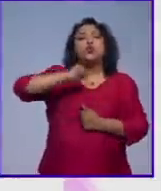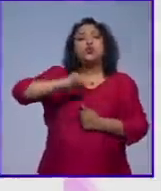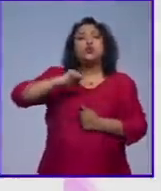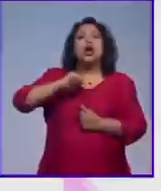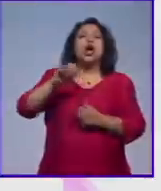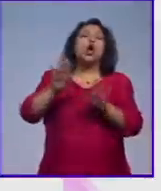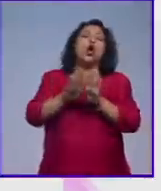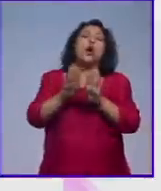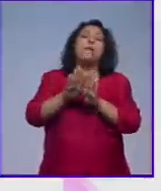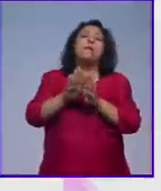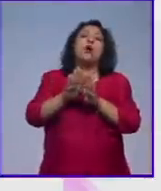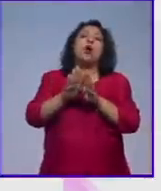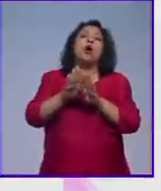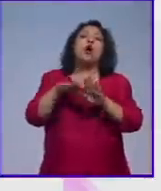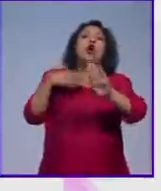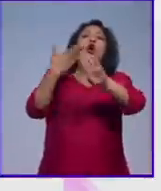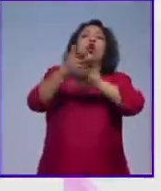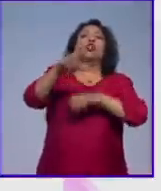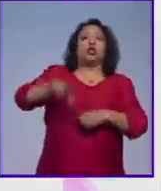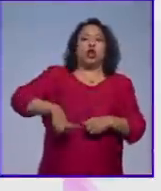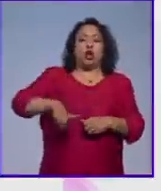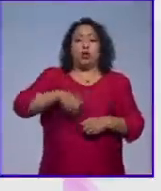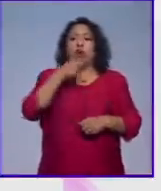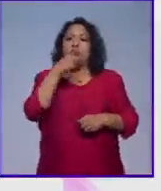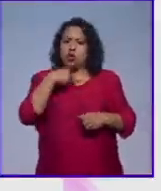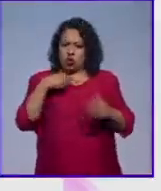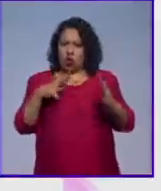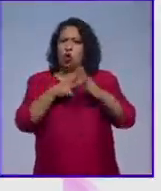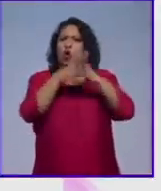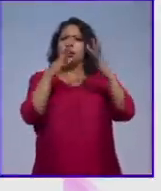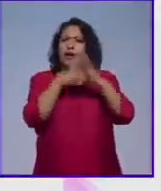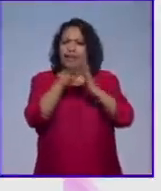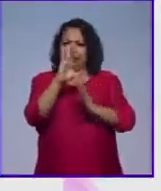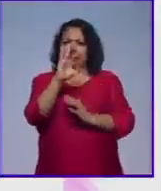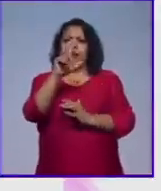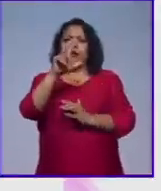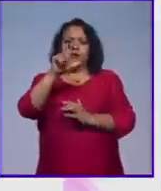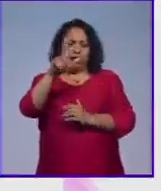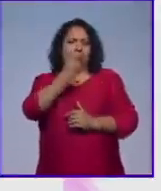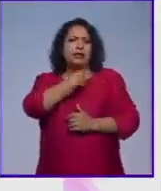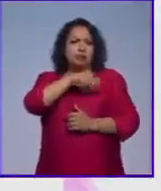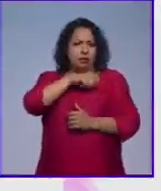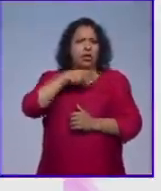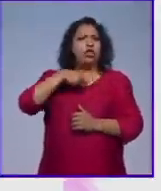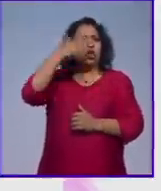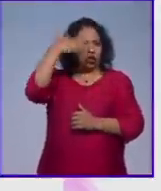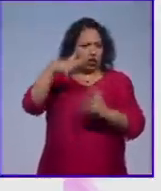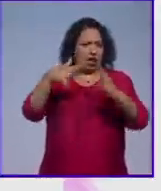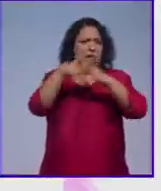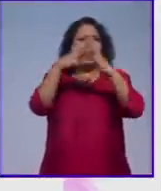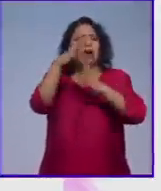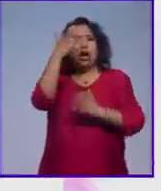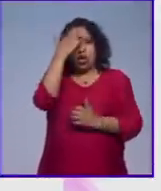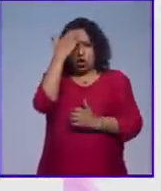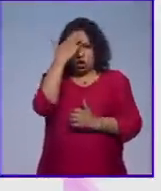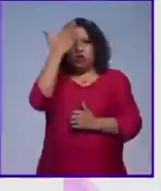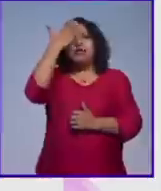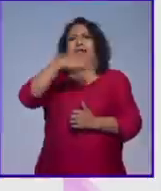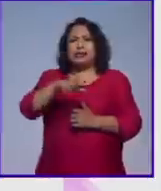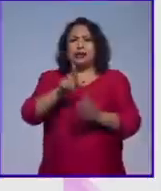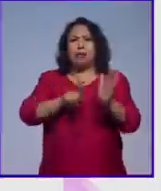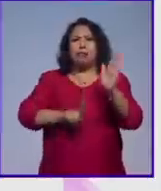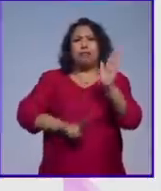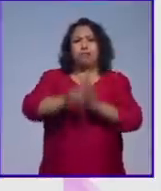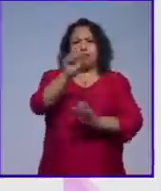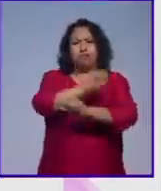antigobierno. Entonces dijo, yo he estado en la Guerra Civil de España, sé lo que es la guerra, sé lo que son las